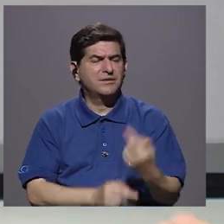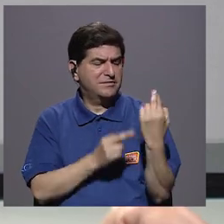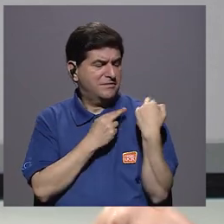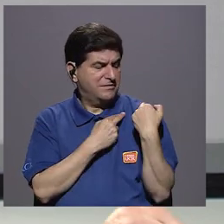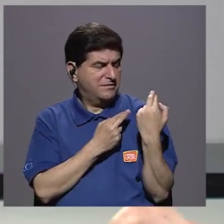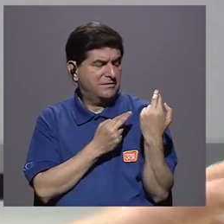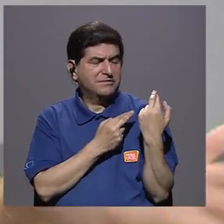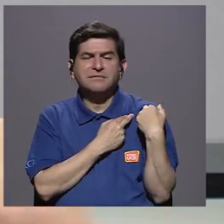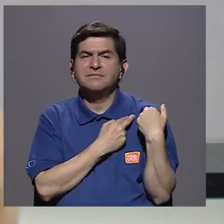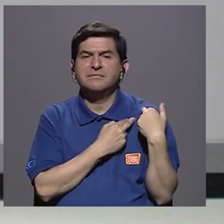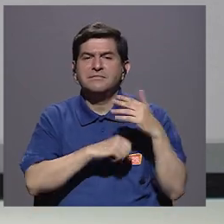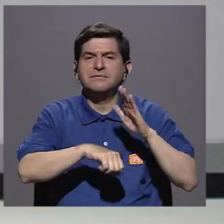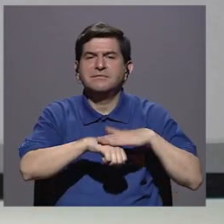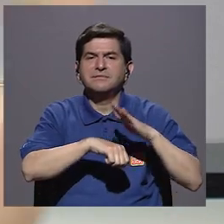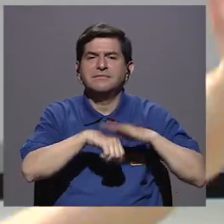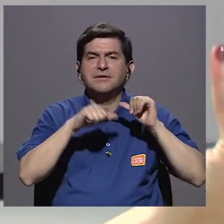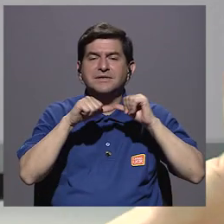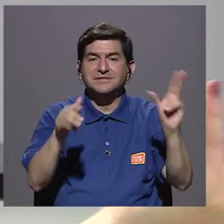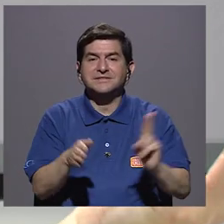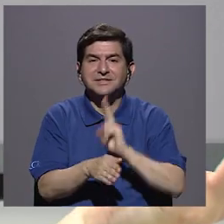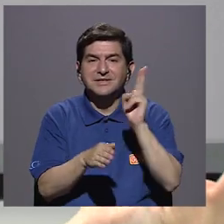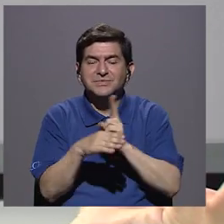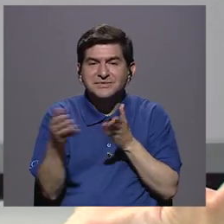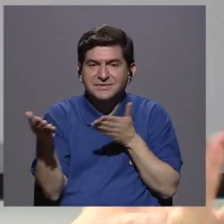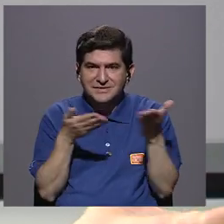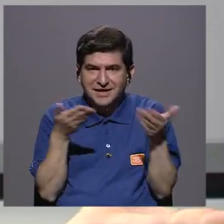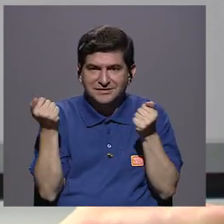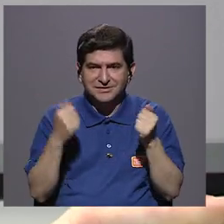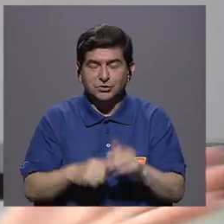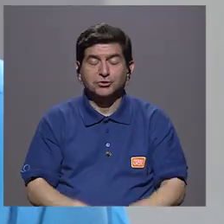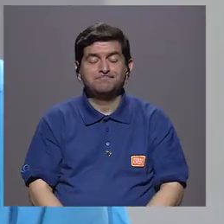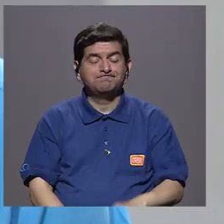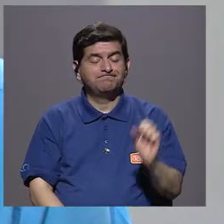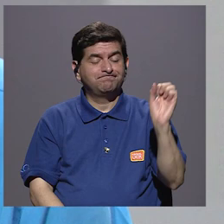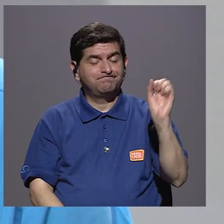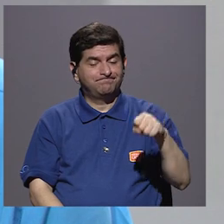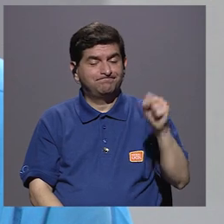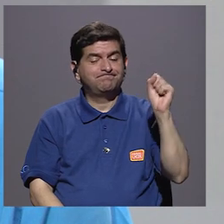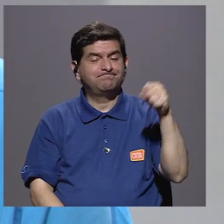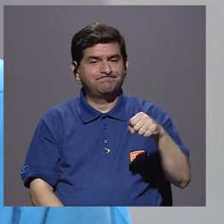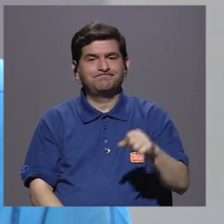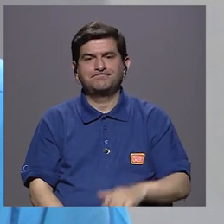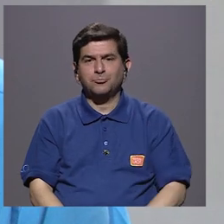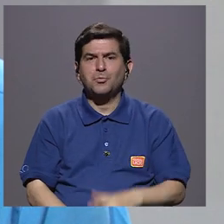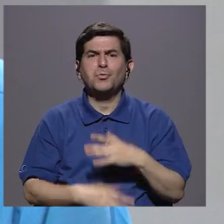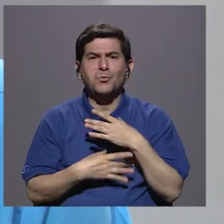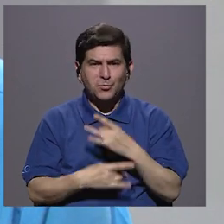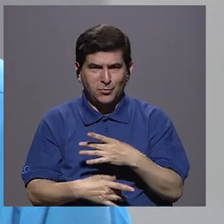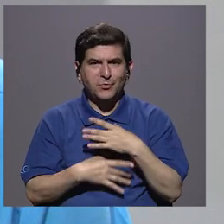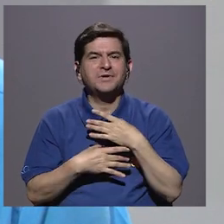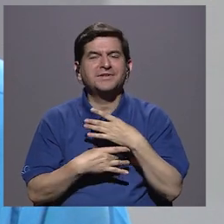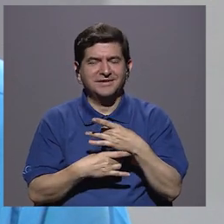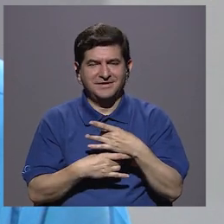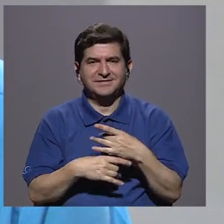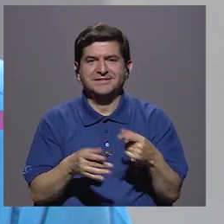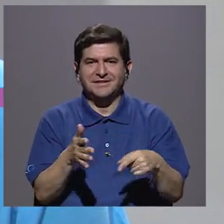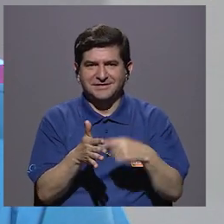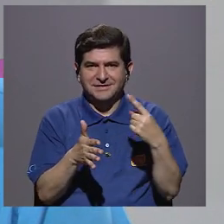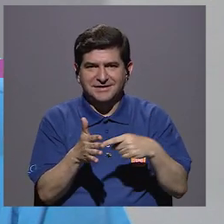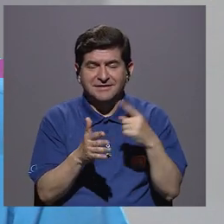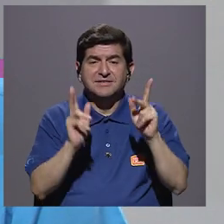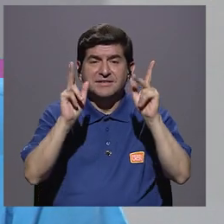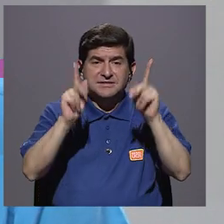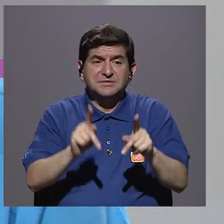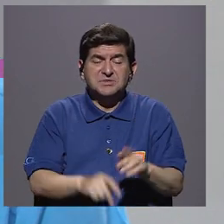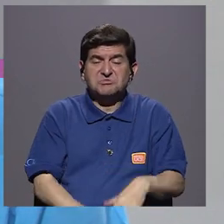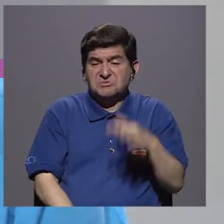deberes que es el que nos permitiría seguir usando los servicios de salud. Sí, tenemos... Es muy interesante porque a veces